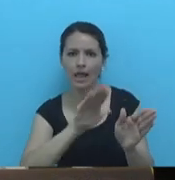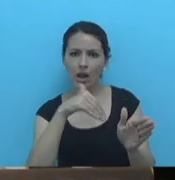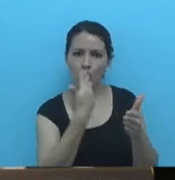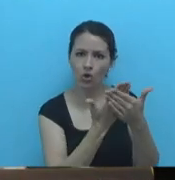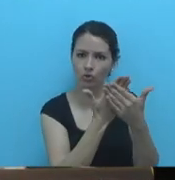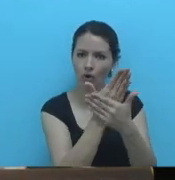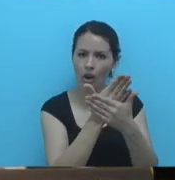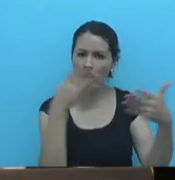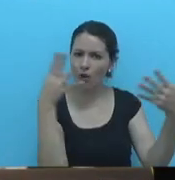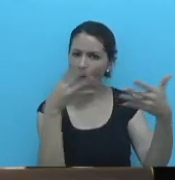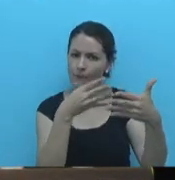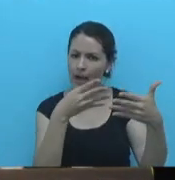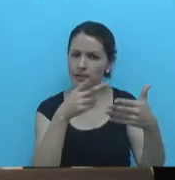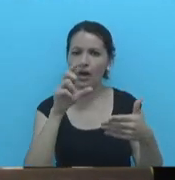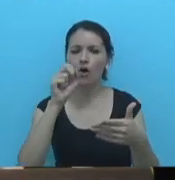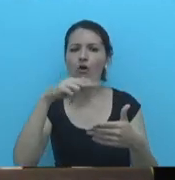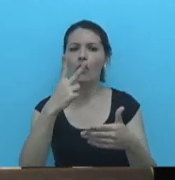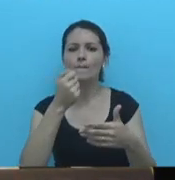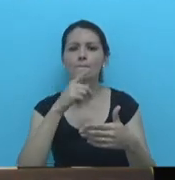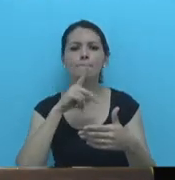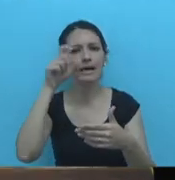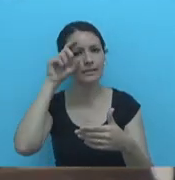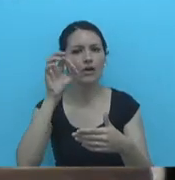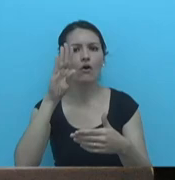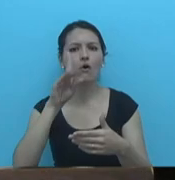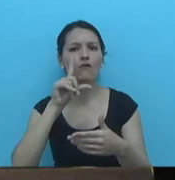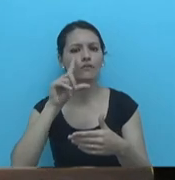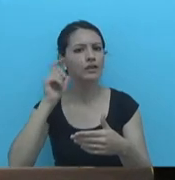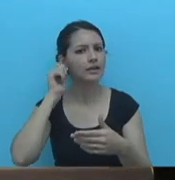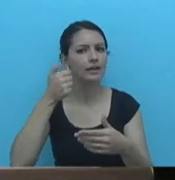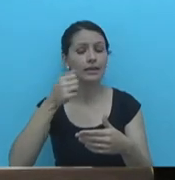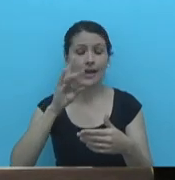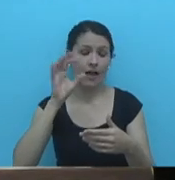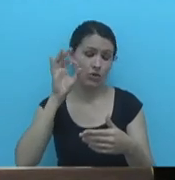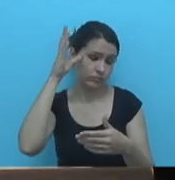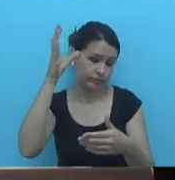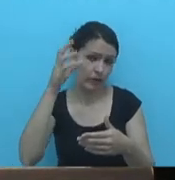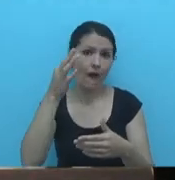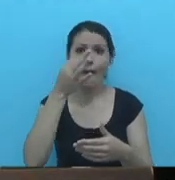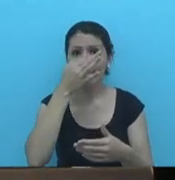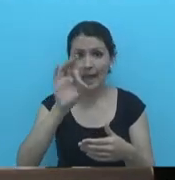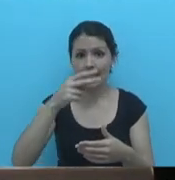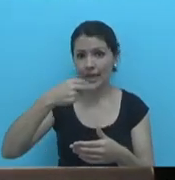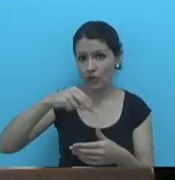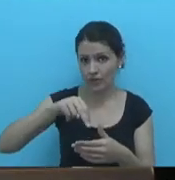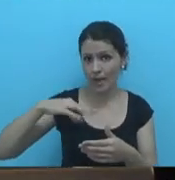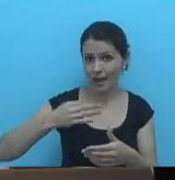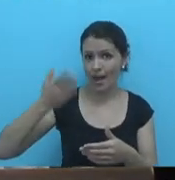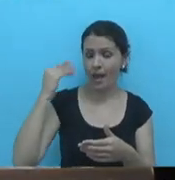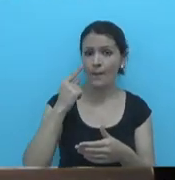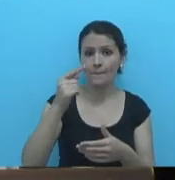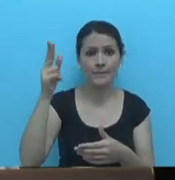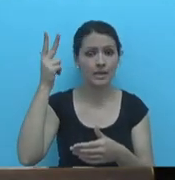Obligado, 20 de noviembre de 1845. Allí en donde, en un esfuerzo